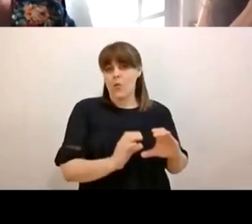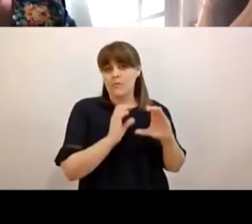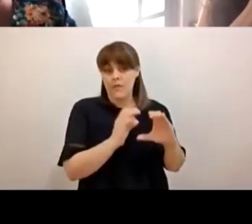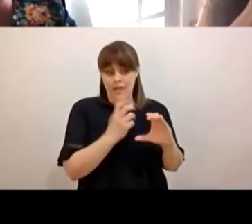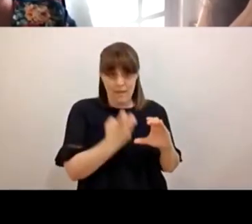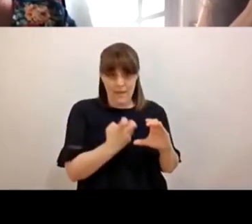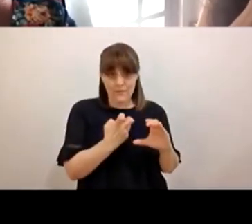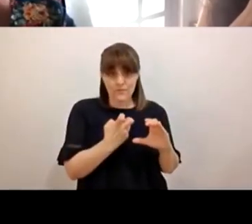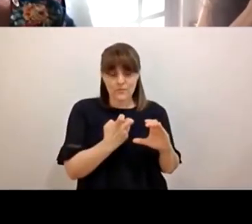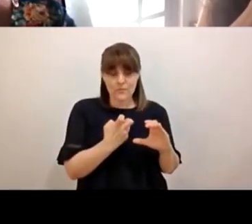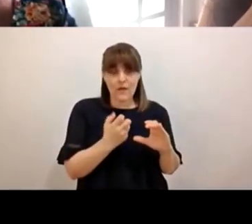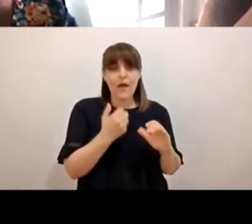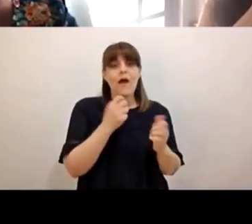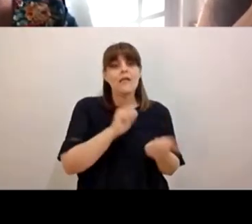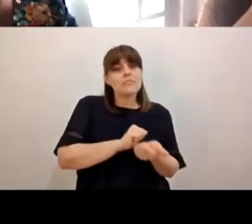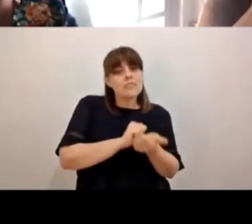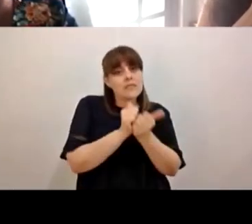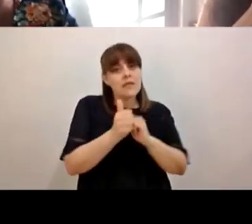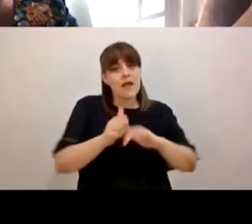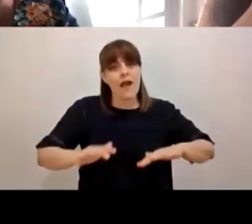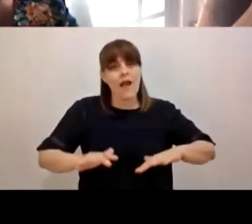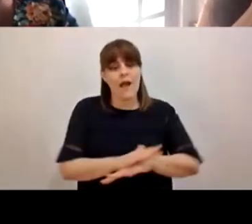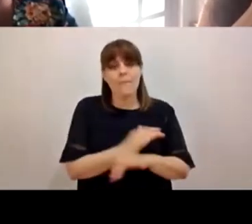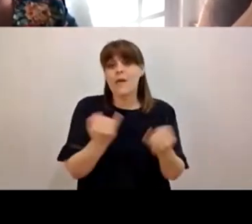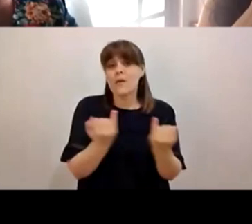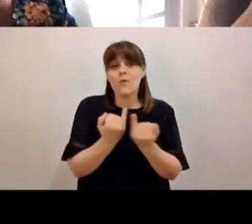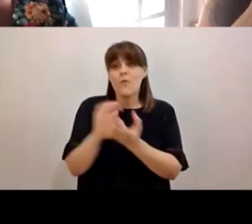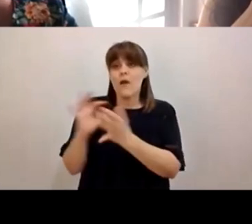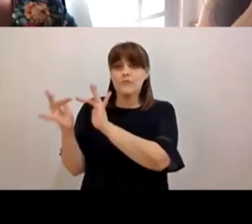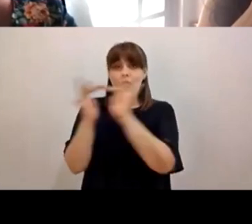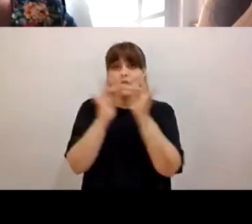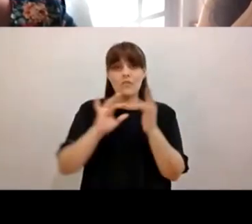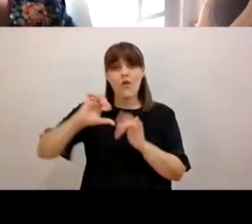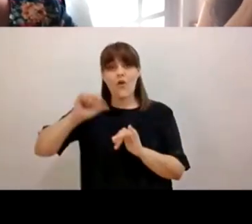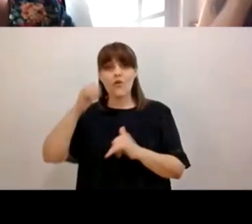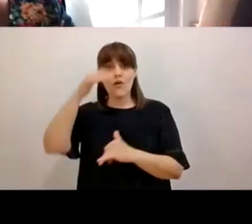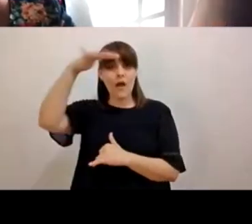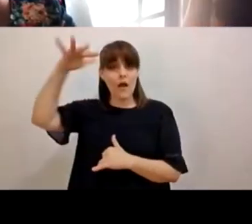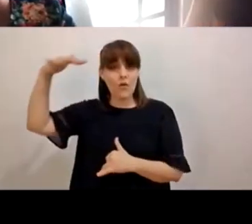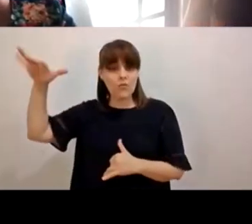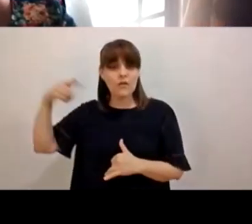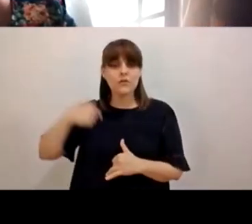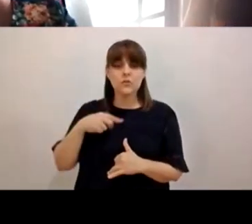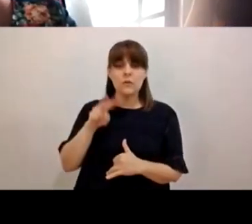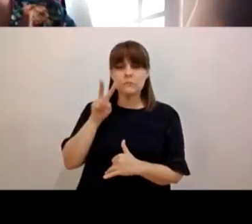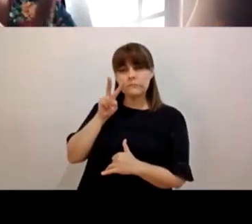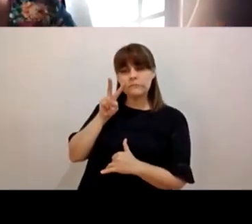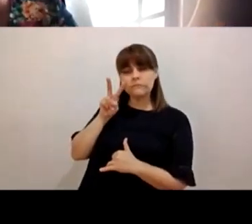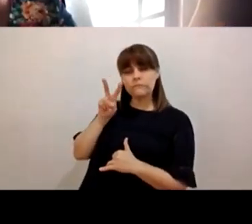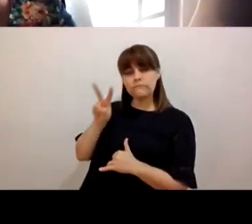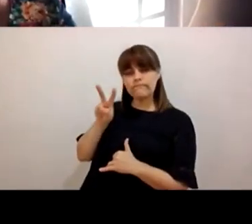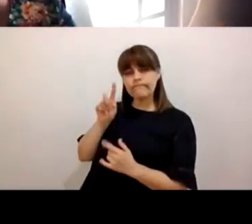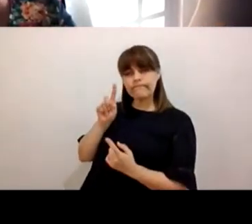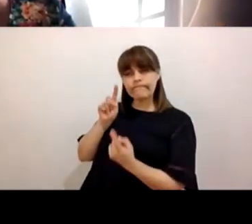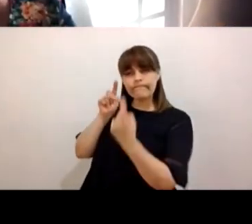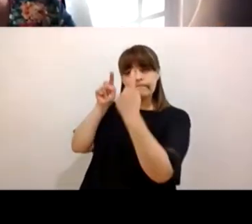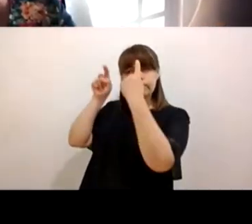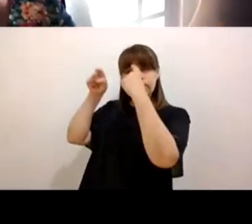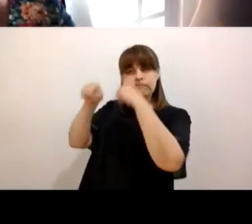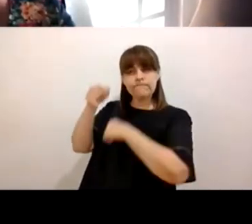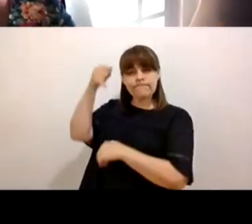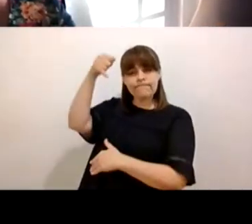nuestras relaciones incluso adultas ¿no? si aprendemos a mirarnos y a interpretarnos